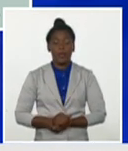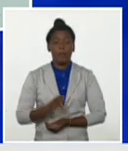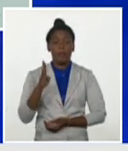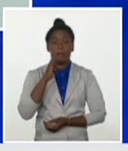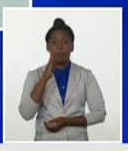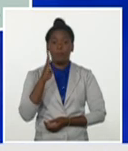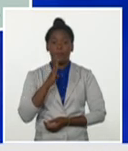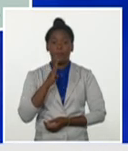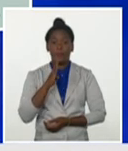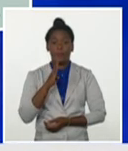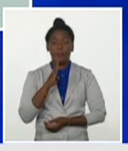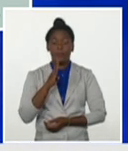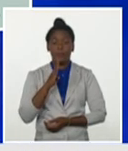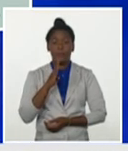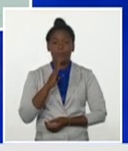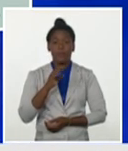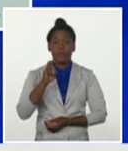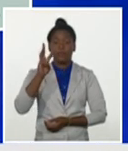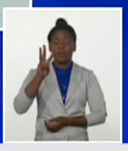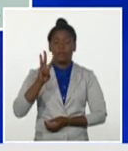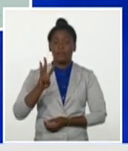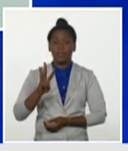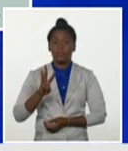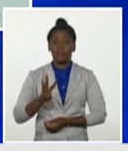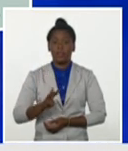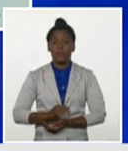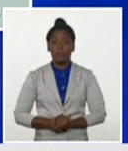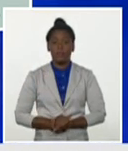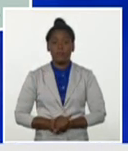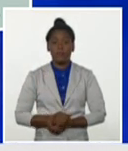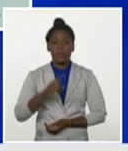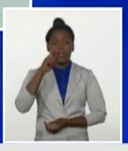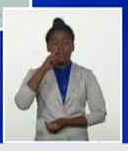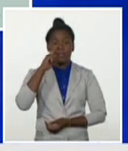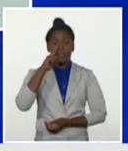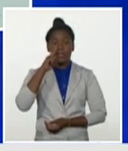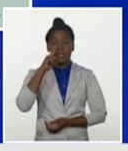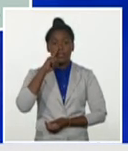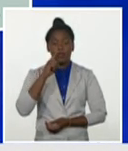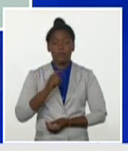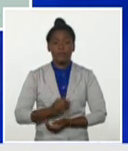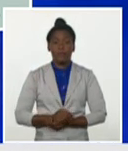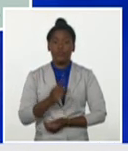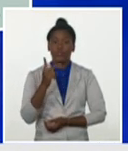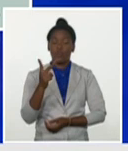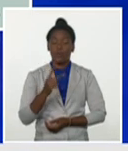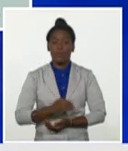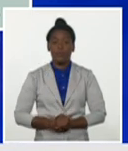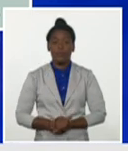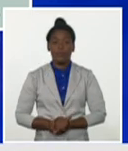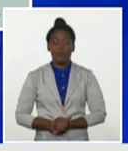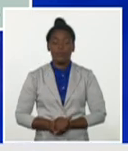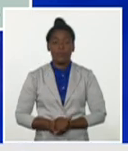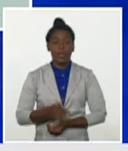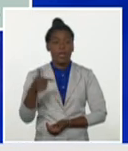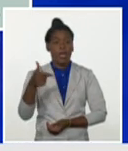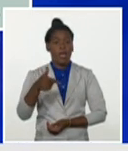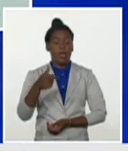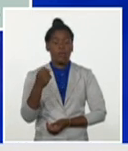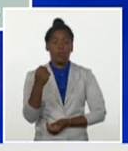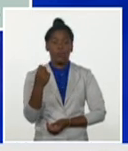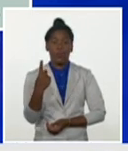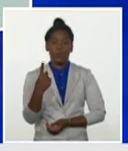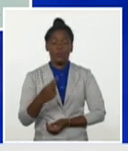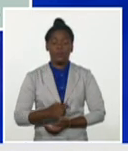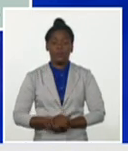Norte con 3 cada uno, San Nicolás de Bari y Bejucal con 2 cada uno y Jaruco un caso en el día de